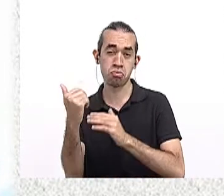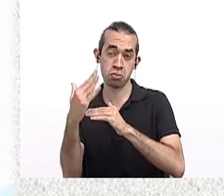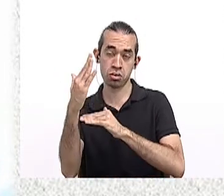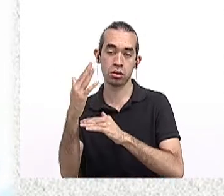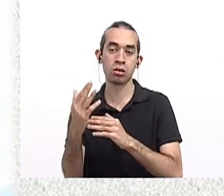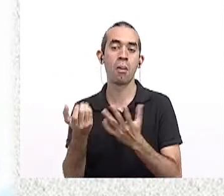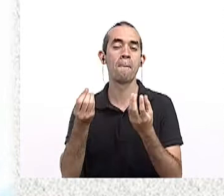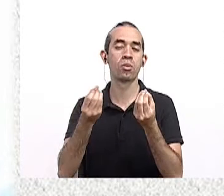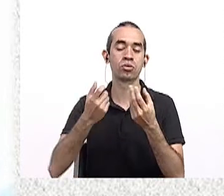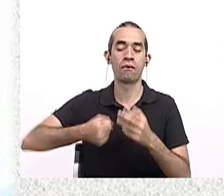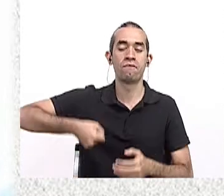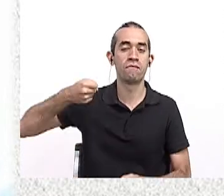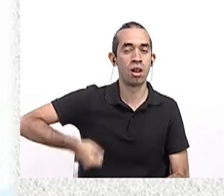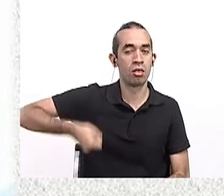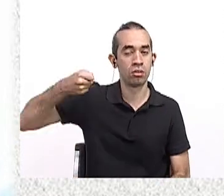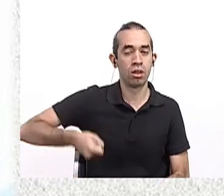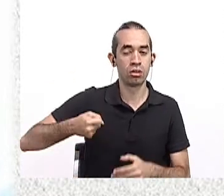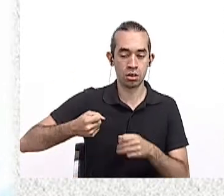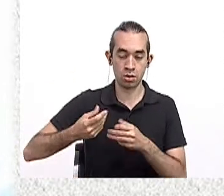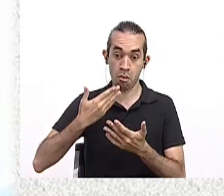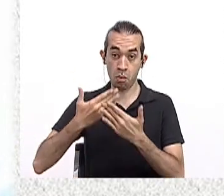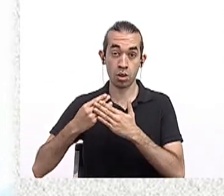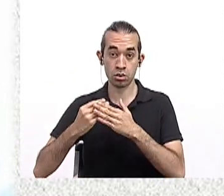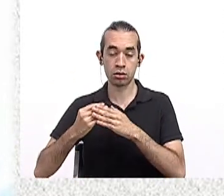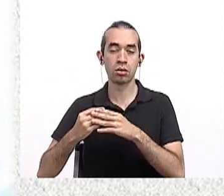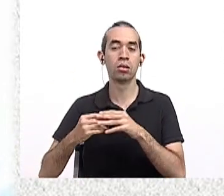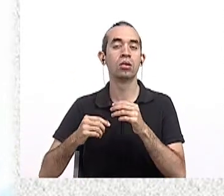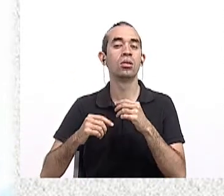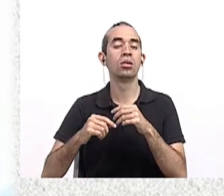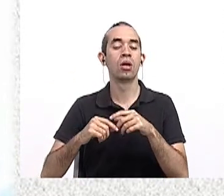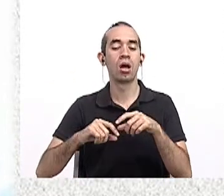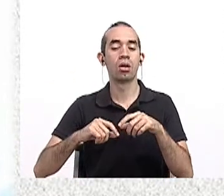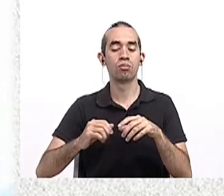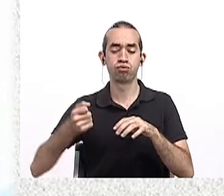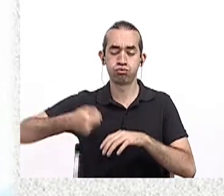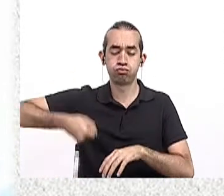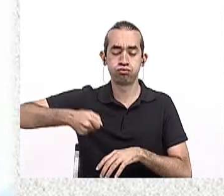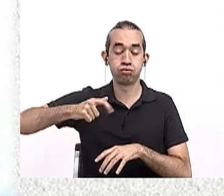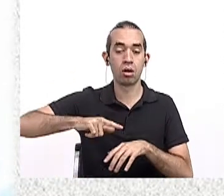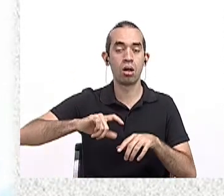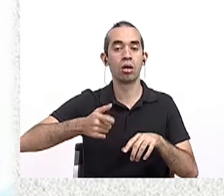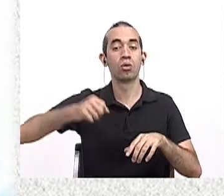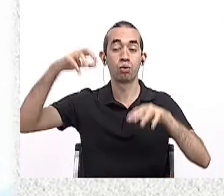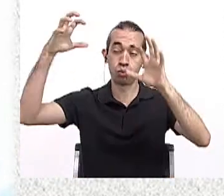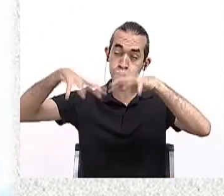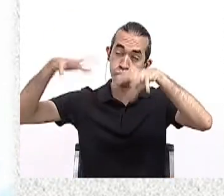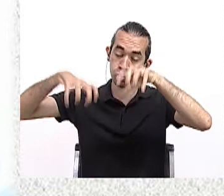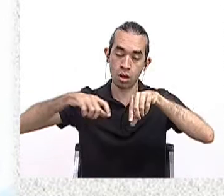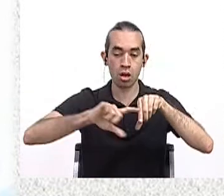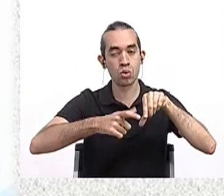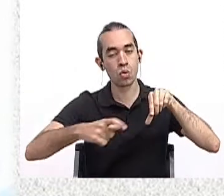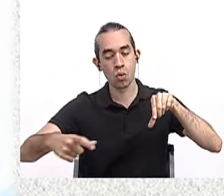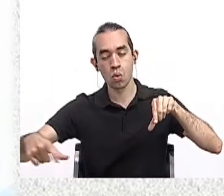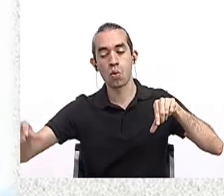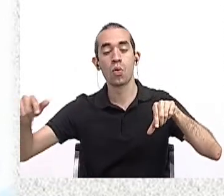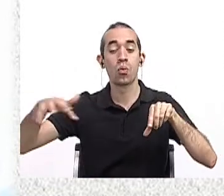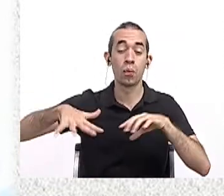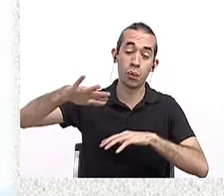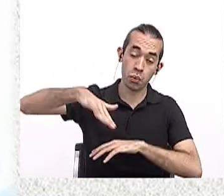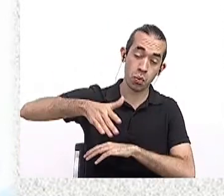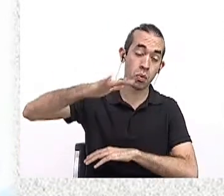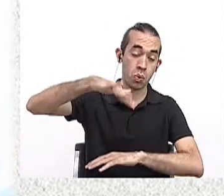constituyen los nutrientes son llevados por las aguas de riego y las lluvias hasta los ríos y de ahí